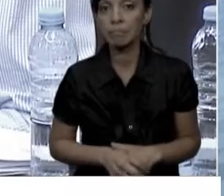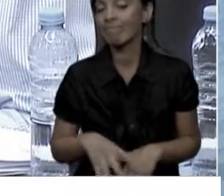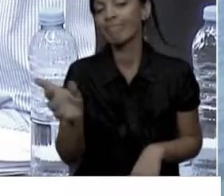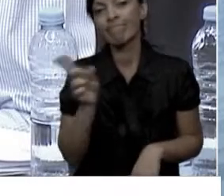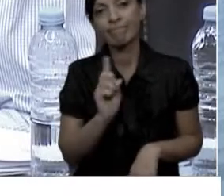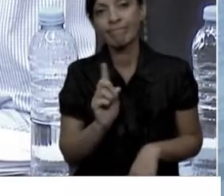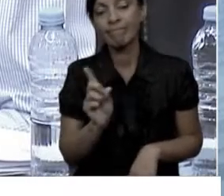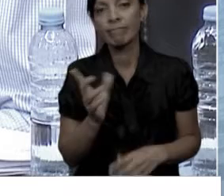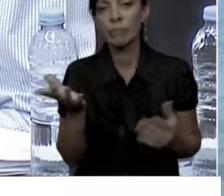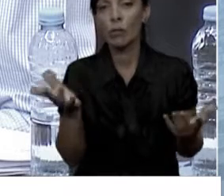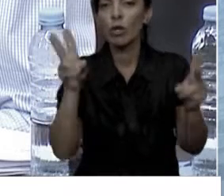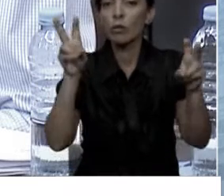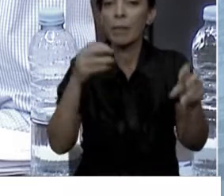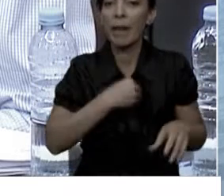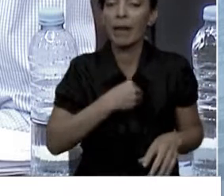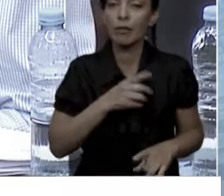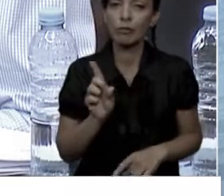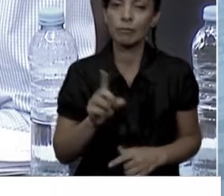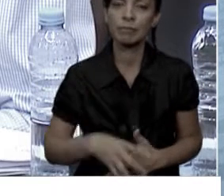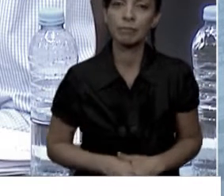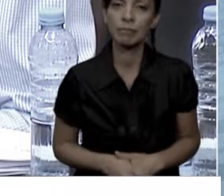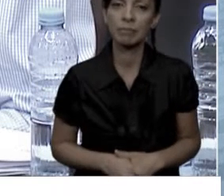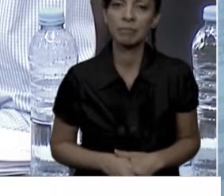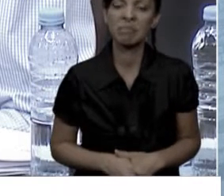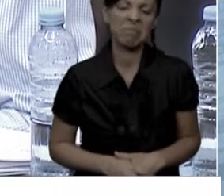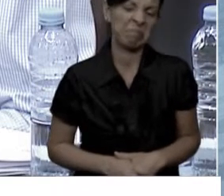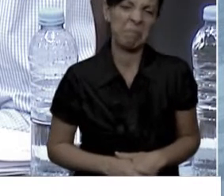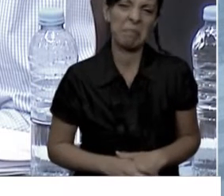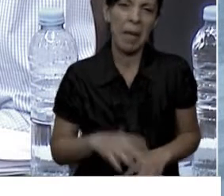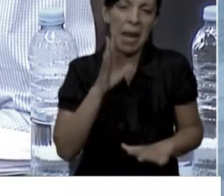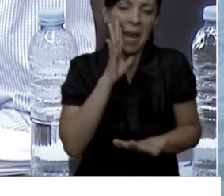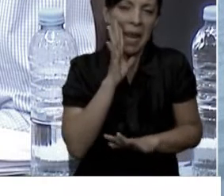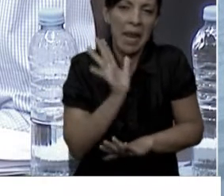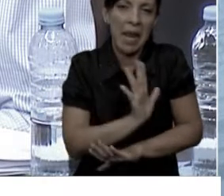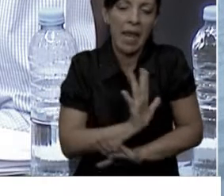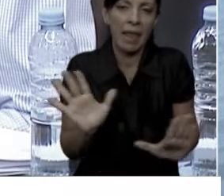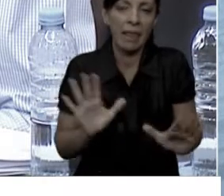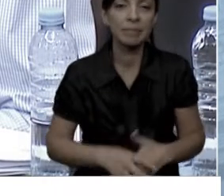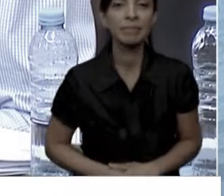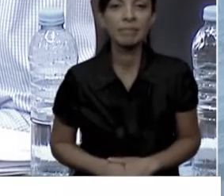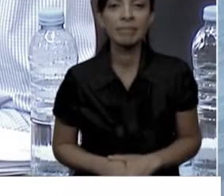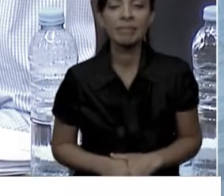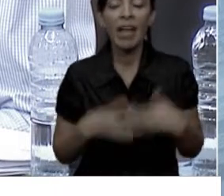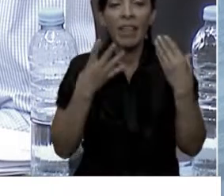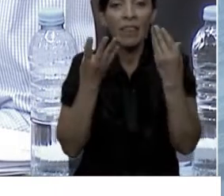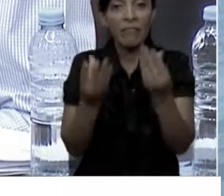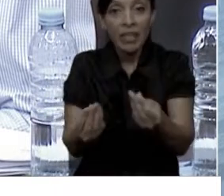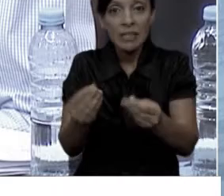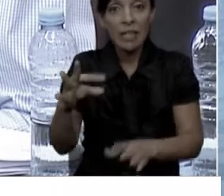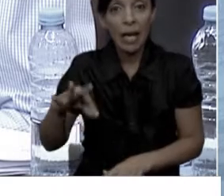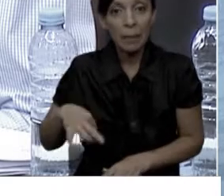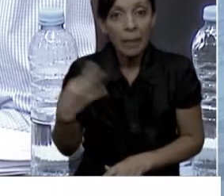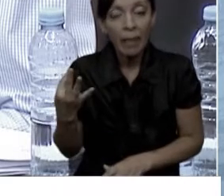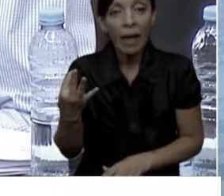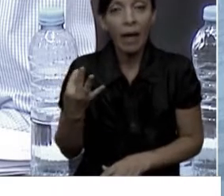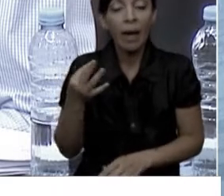no es un tema religioso, ni de cerca. La defensa de la vida es